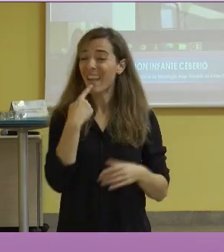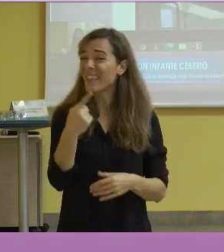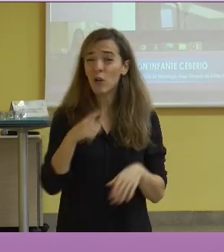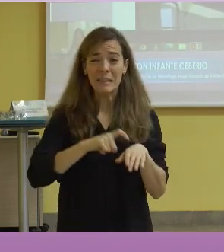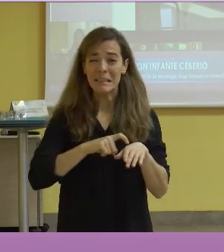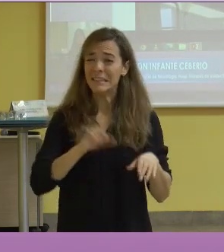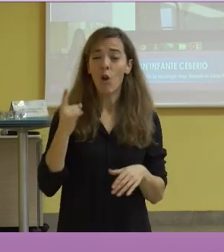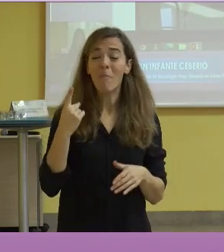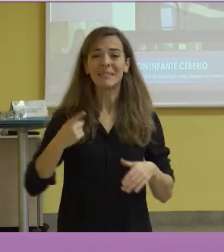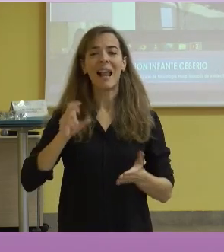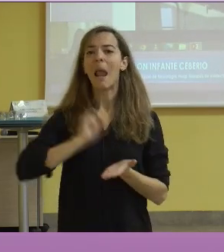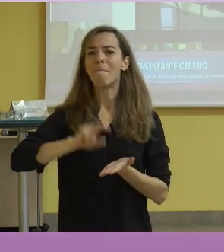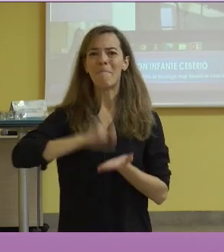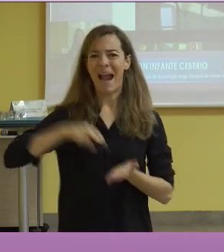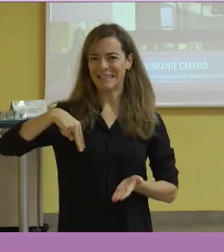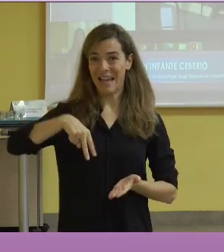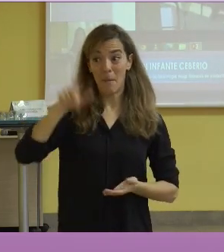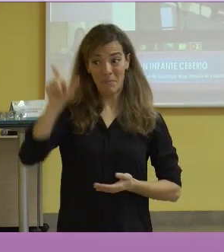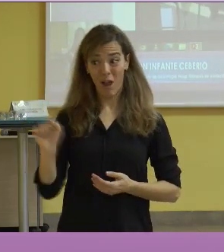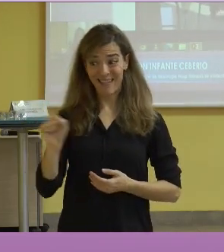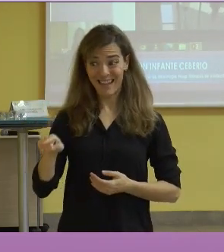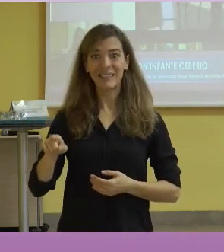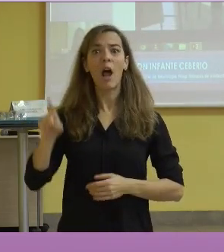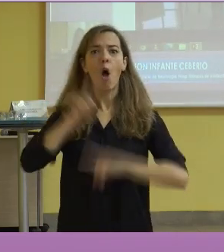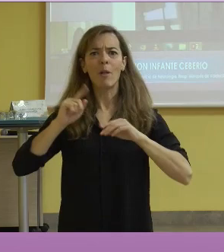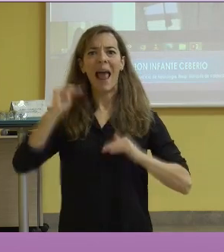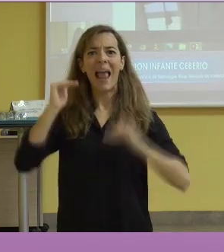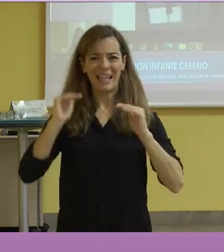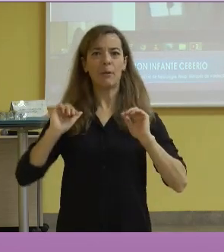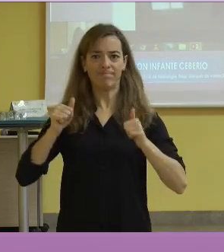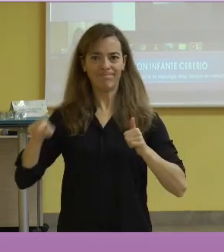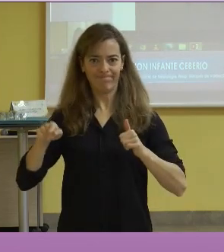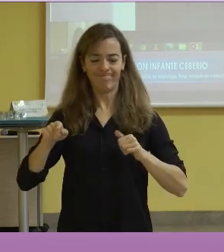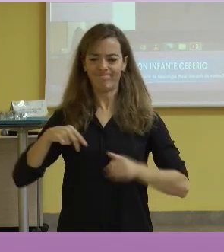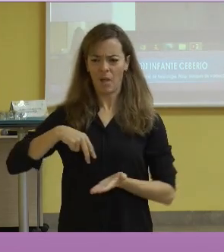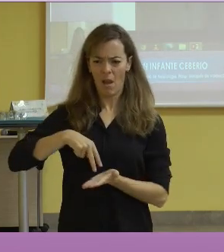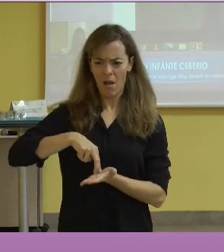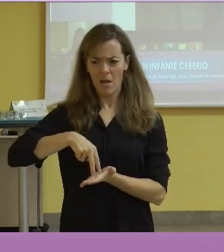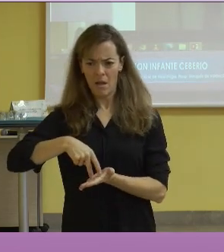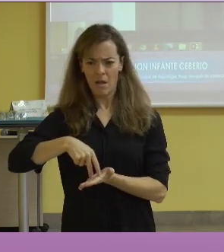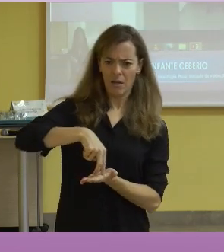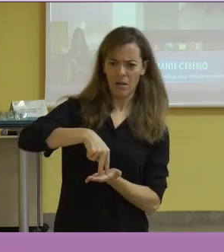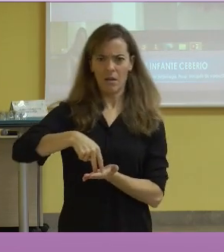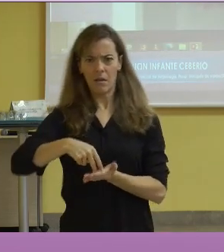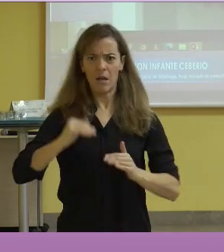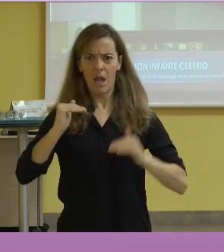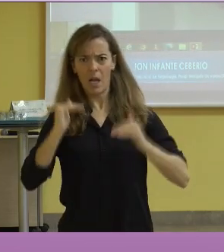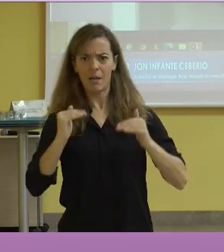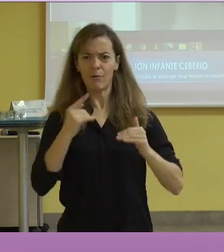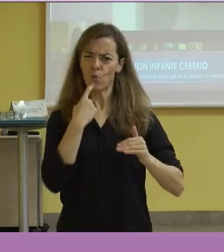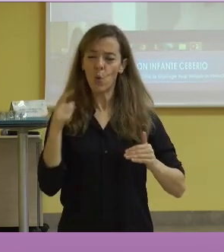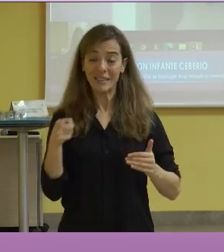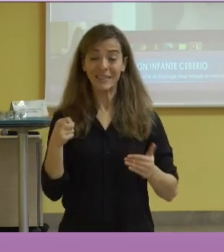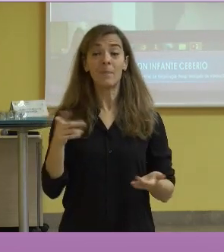característico es la marcha. El paciente con ataxia suele comenzar con problemas de equilibrio, con problemas para caminar. Le cuesta mantener el equilibrio. Para ello,